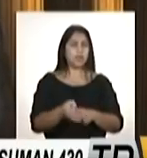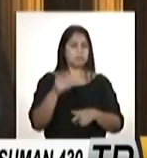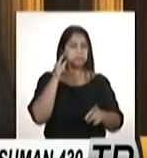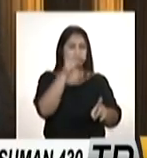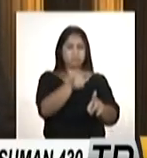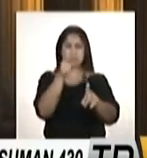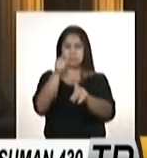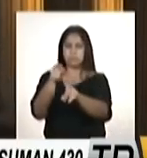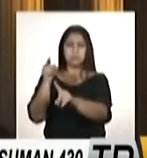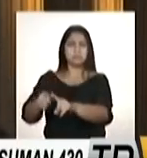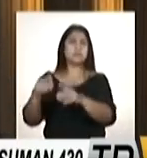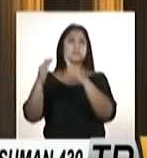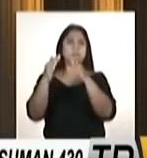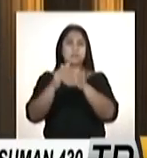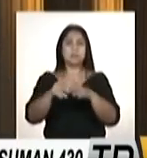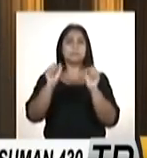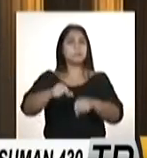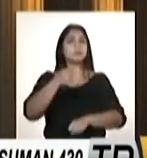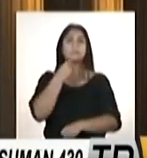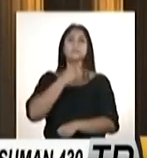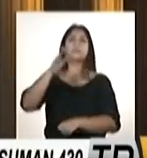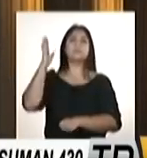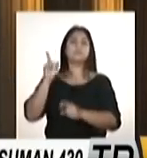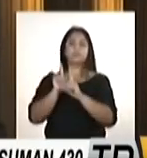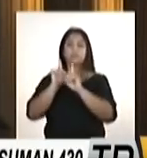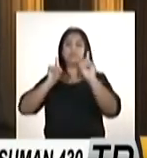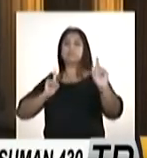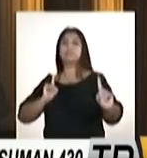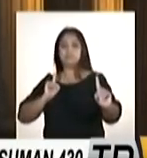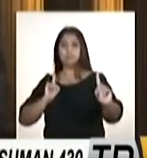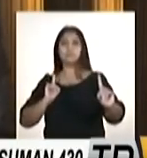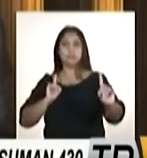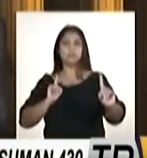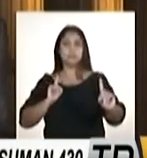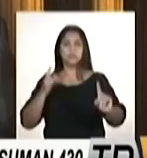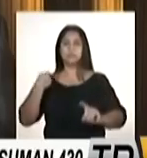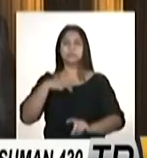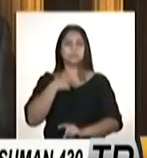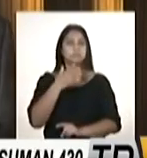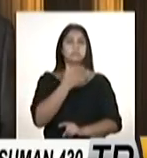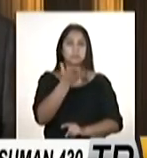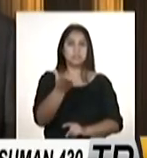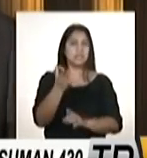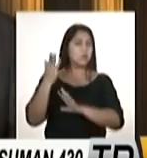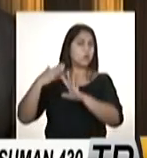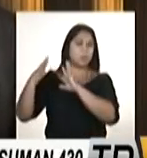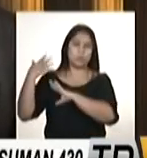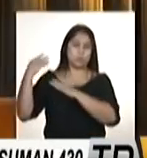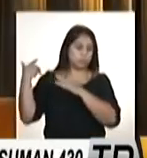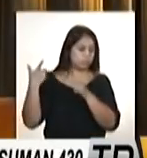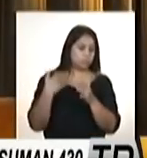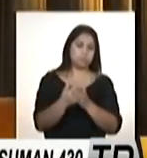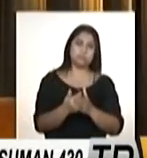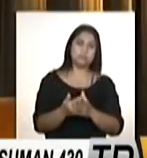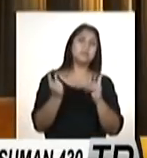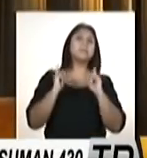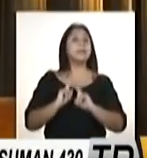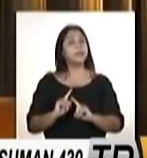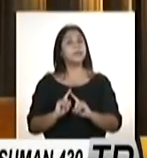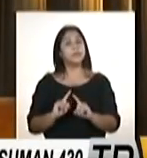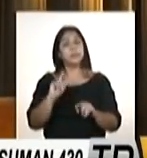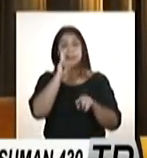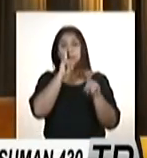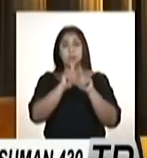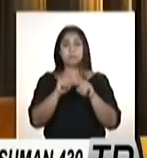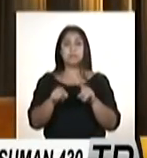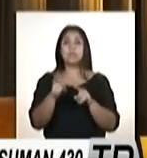llegando y podemos cumplir con ese distanciamiento social que tanto hemos solicitado y que hemos pedido. Pero sin embargo,